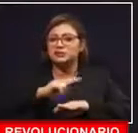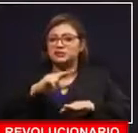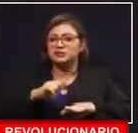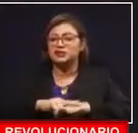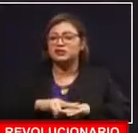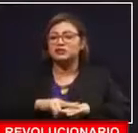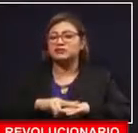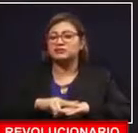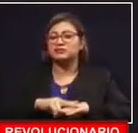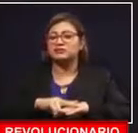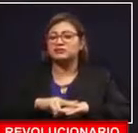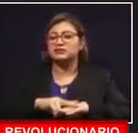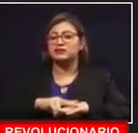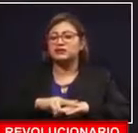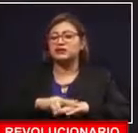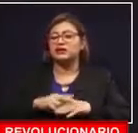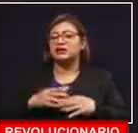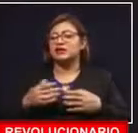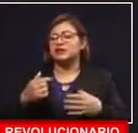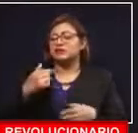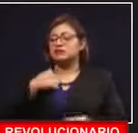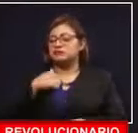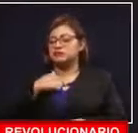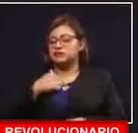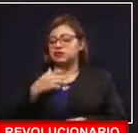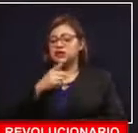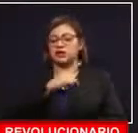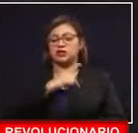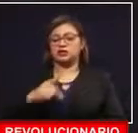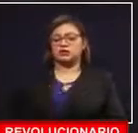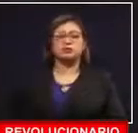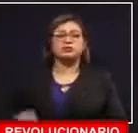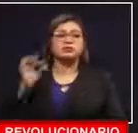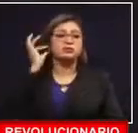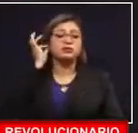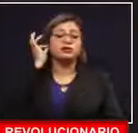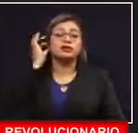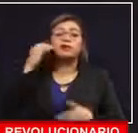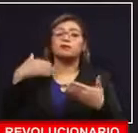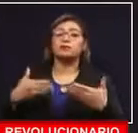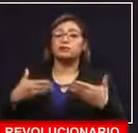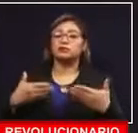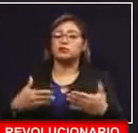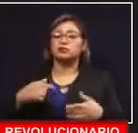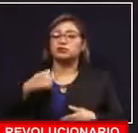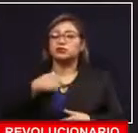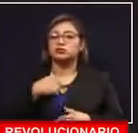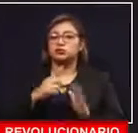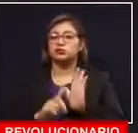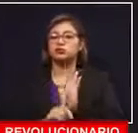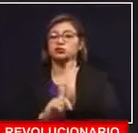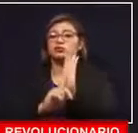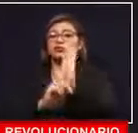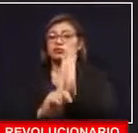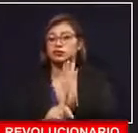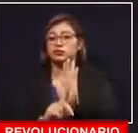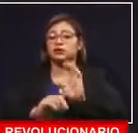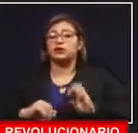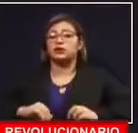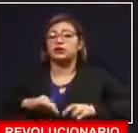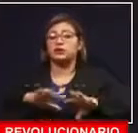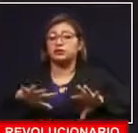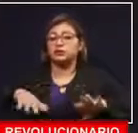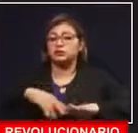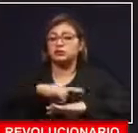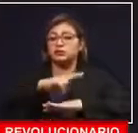de la República, comparezco ante el Pleno de la Asamblea Nacional a fin de presentar el anteproyecto de ley